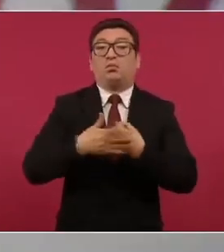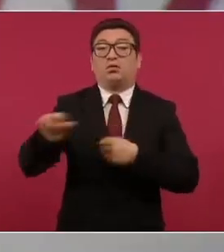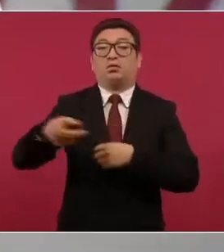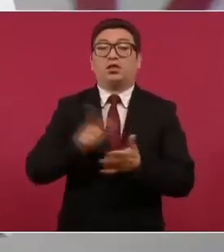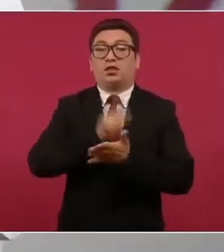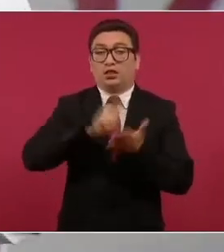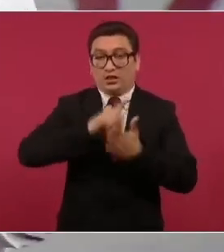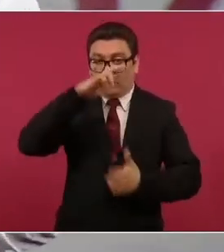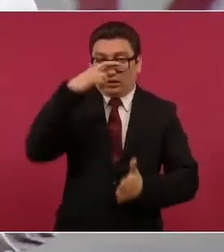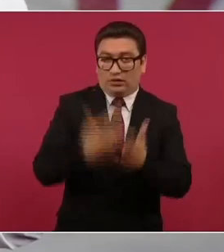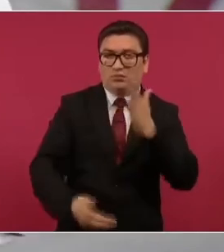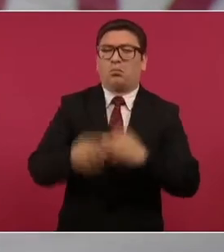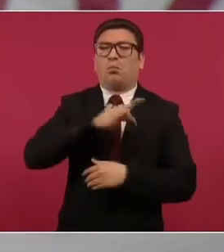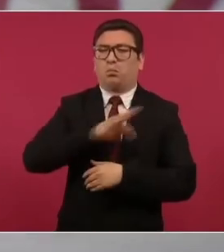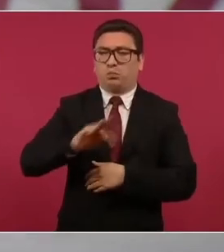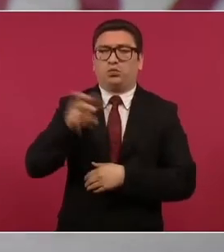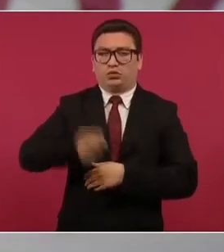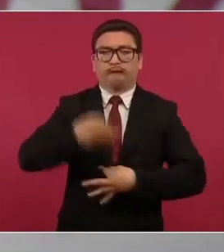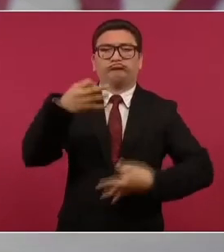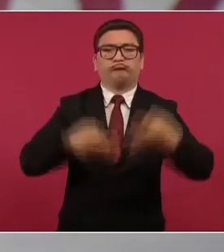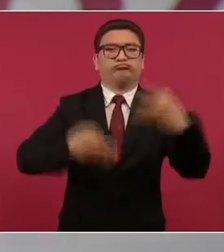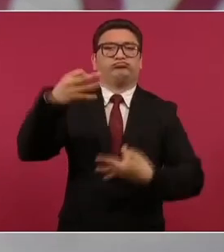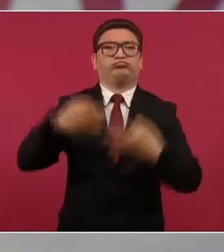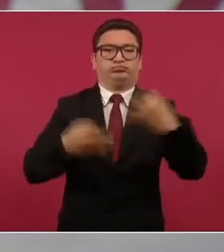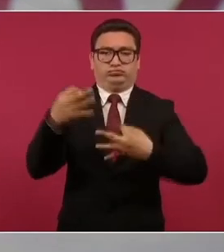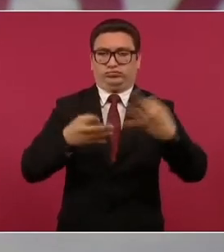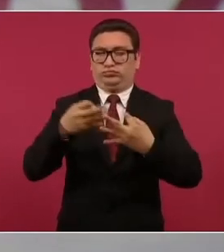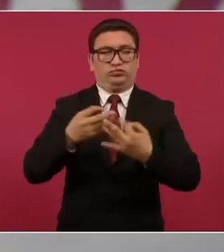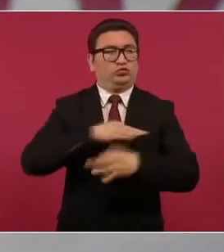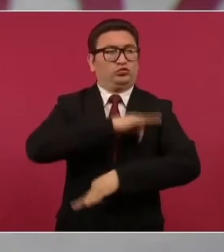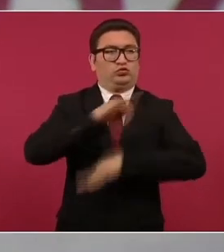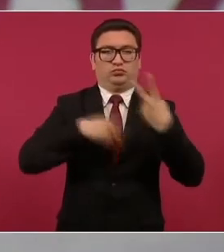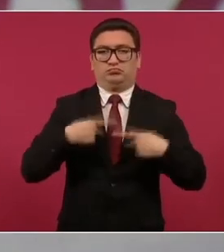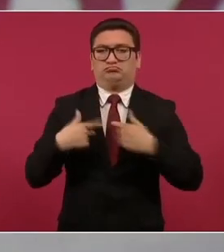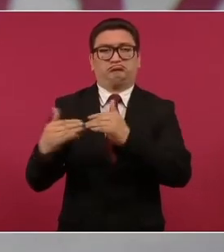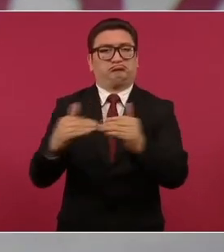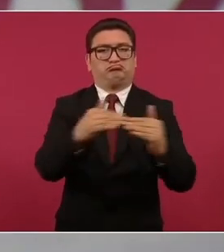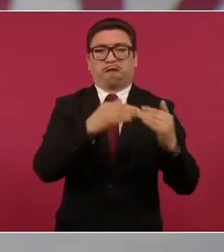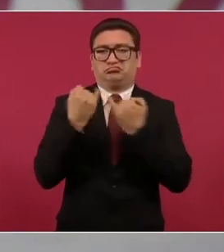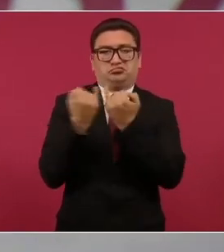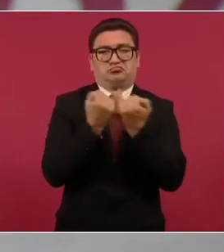delito como cualquier otro ciudadano.